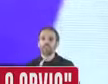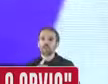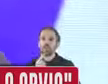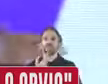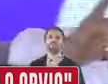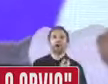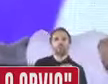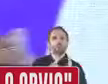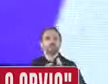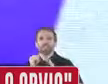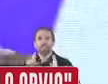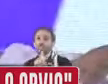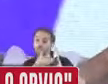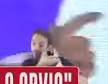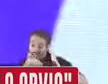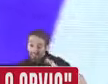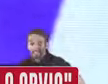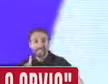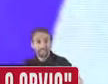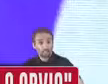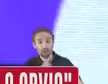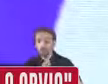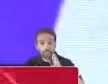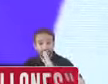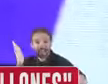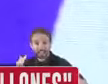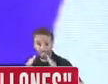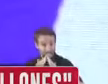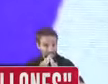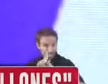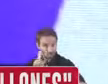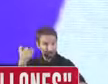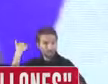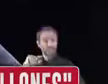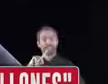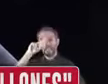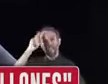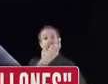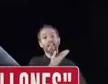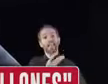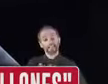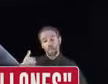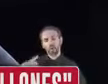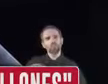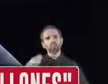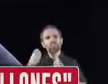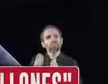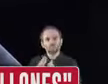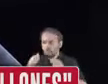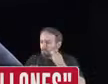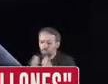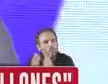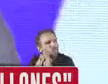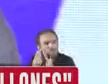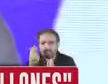que durante ese tiempo en que no se podía salir el estado argentino puso plata mucha